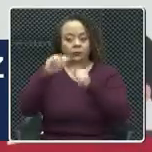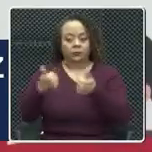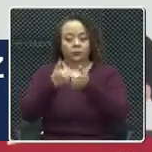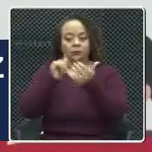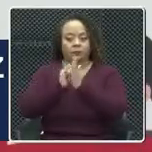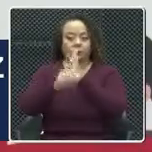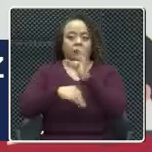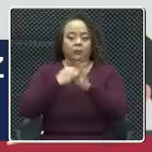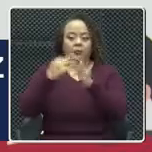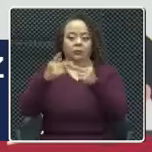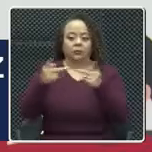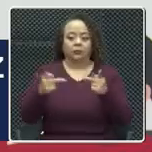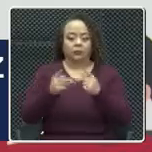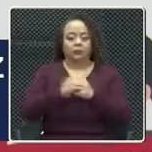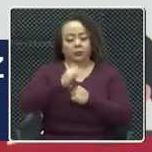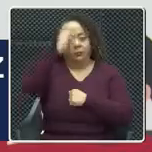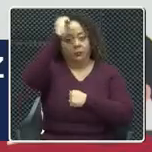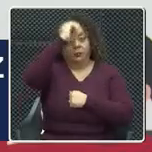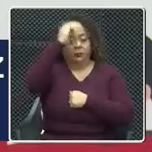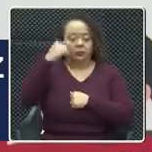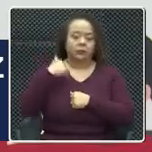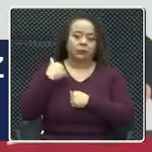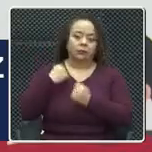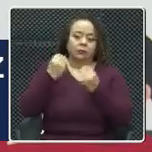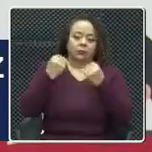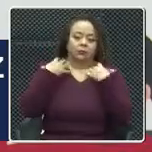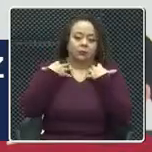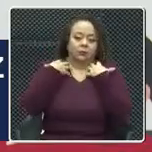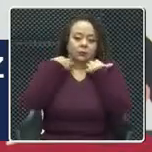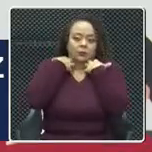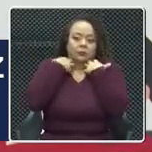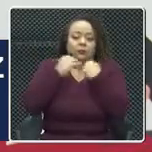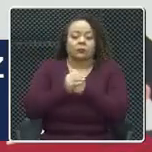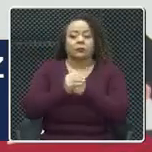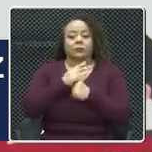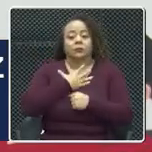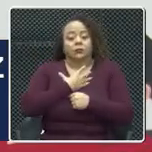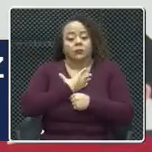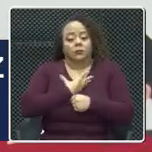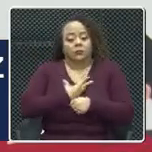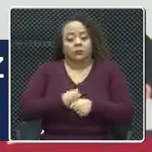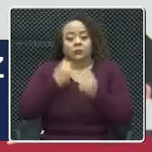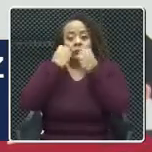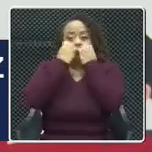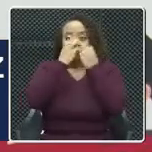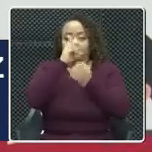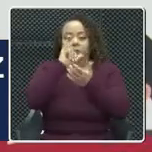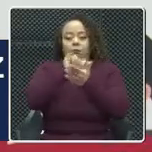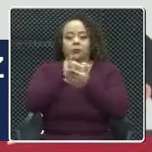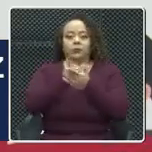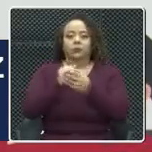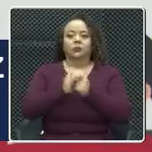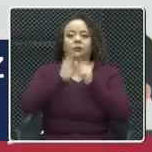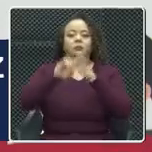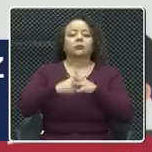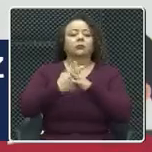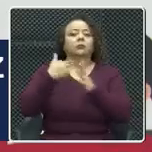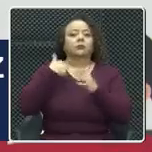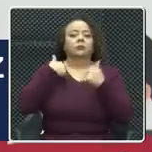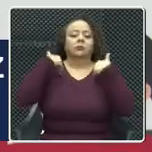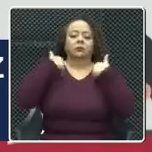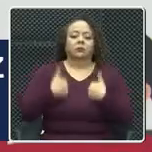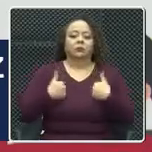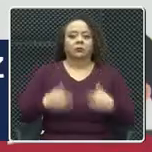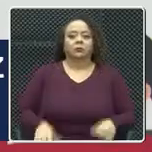tipo de puesto. Obviamente me va a generar muchísimo estrés, muchísima angustia, muchísima ansiedad y eso me va a empezar a generar un